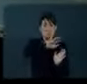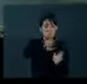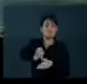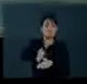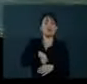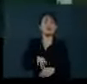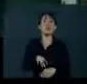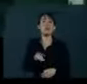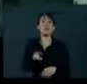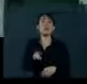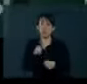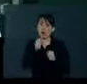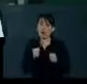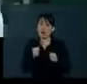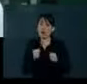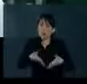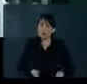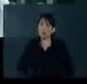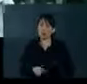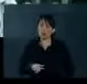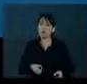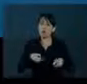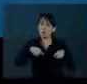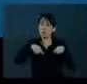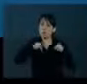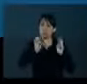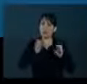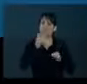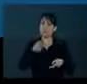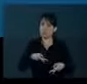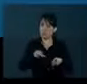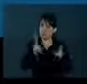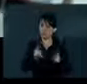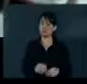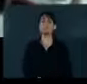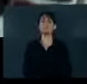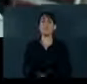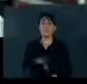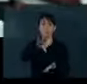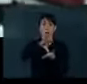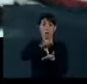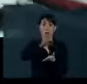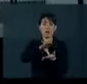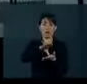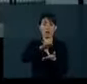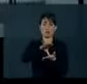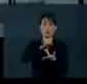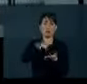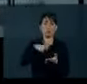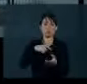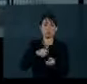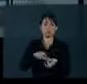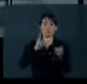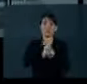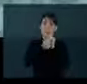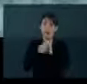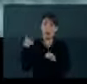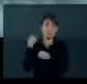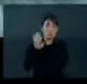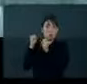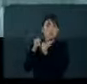injusticia. En el que se pueda nacer como dueño de oportunidades y derechos. Un país preparado para cambiar lo que no